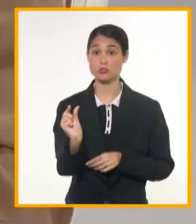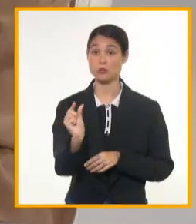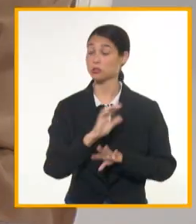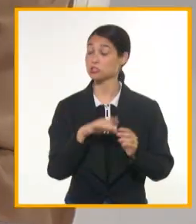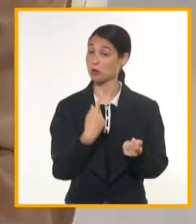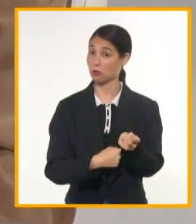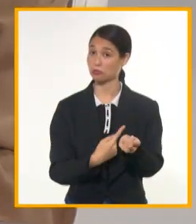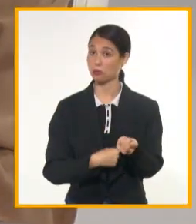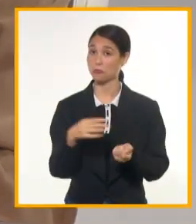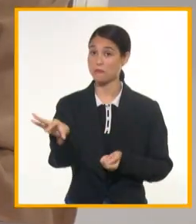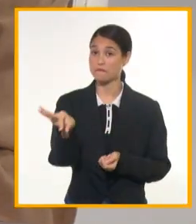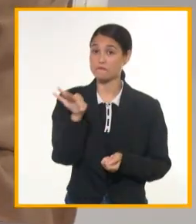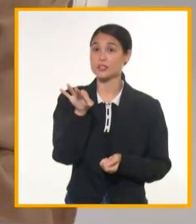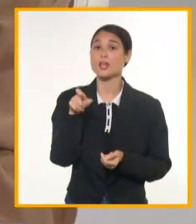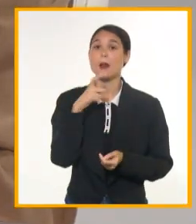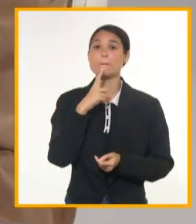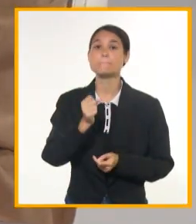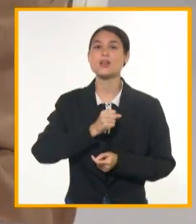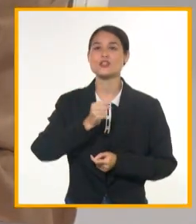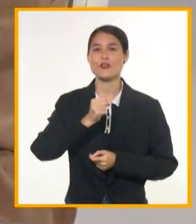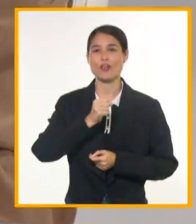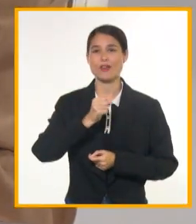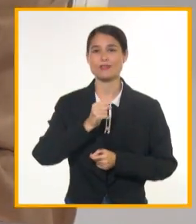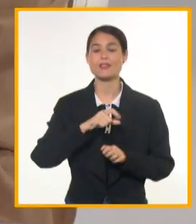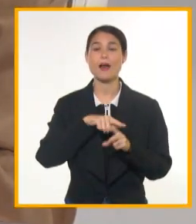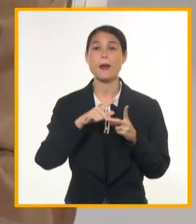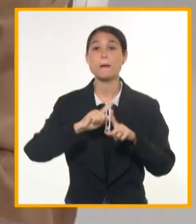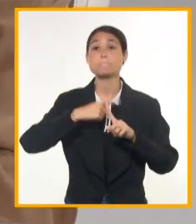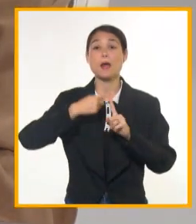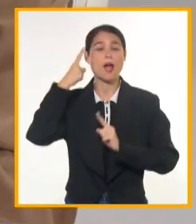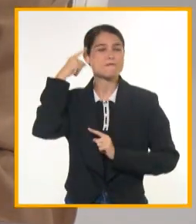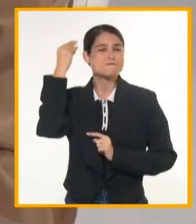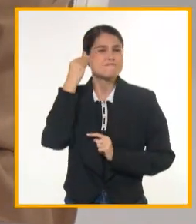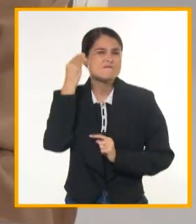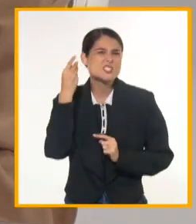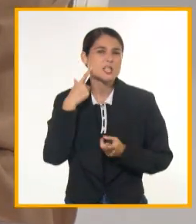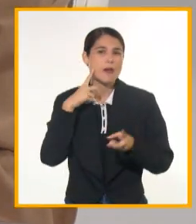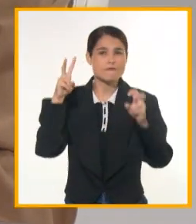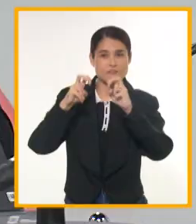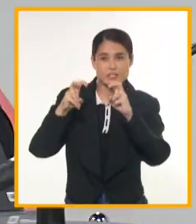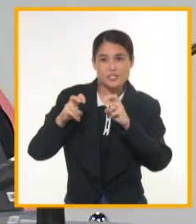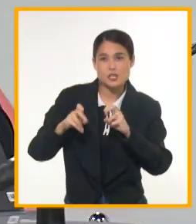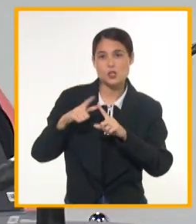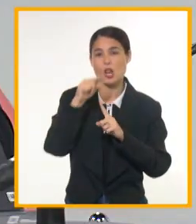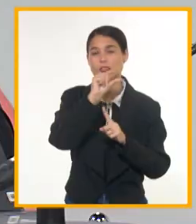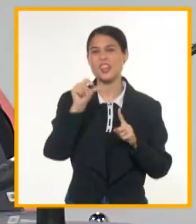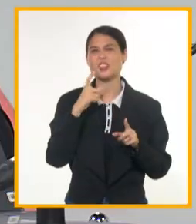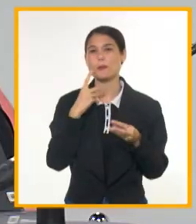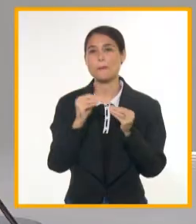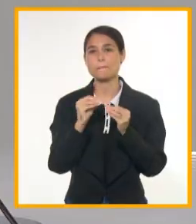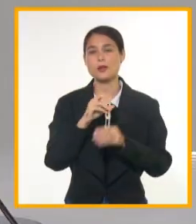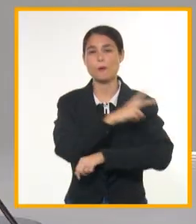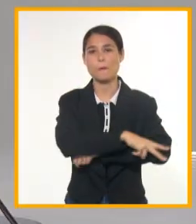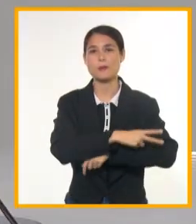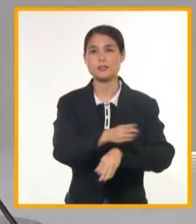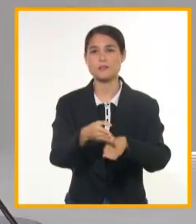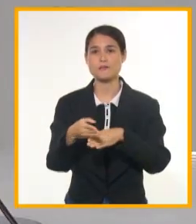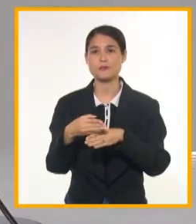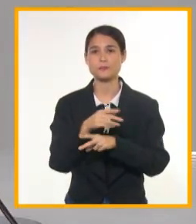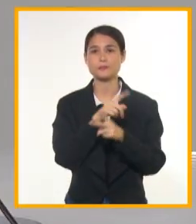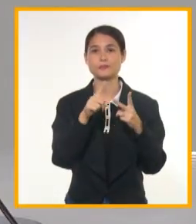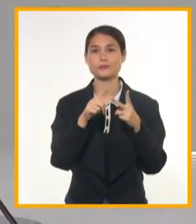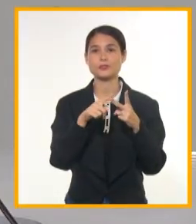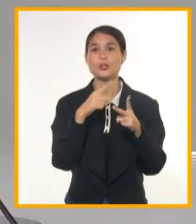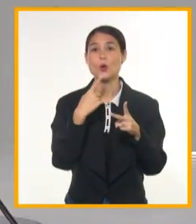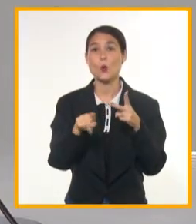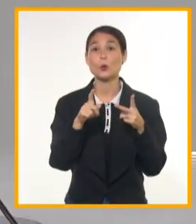Mejía, periodista de Prensa Latina, analista de temas internacionales, y también Marina Menéndez Quintero, periodista de Juventud Rebelde y analista